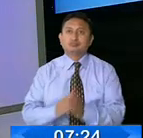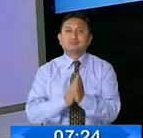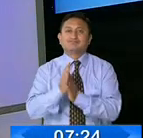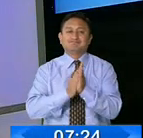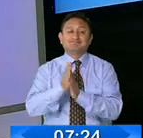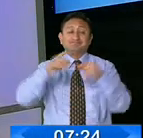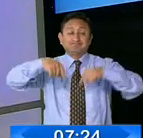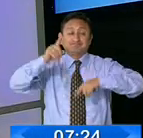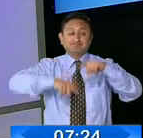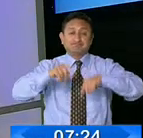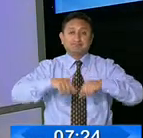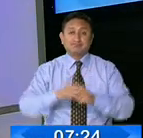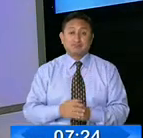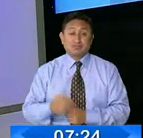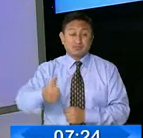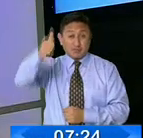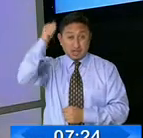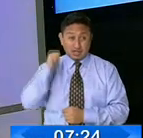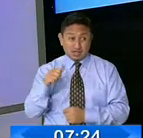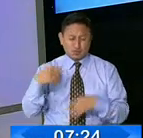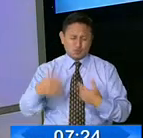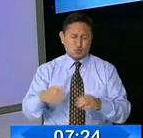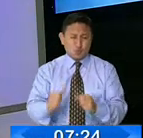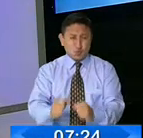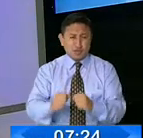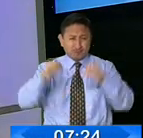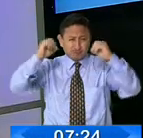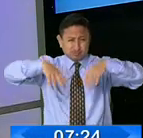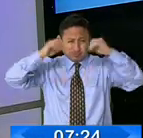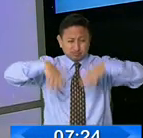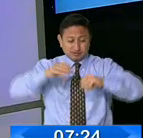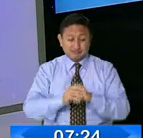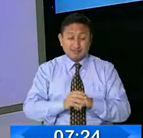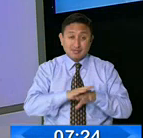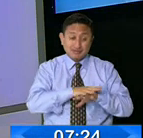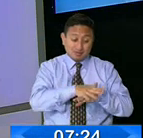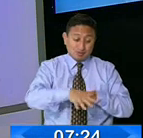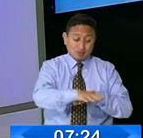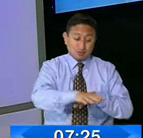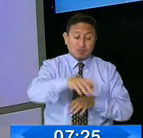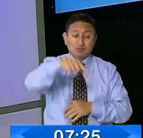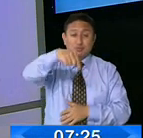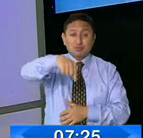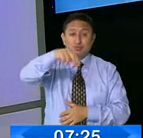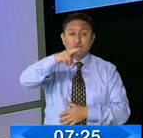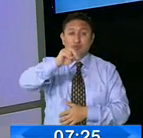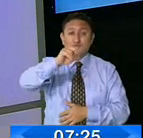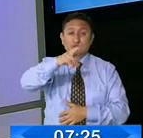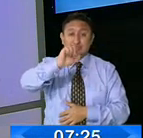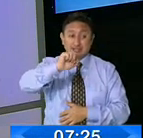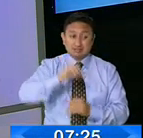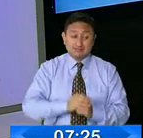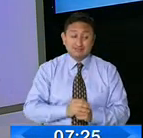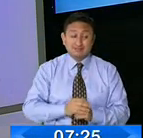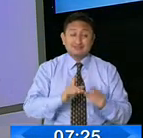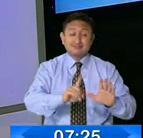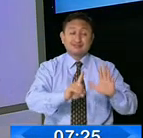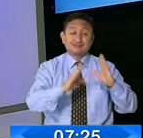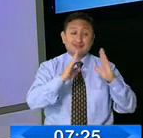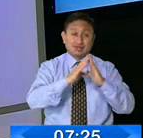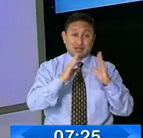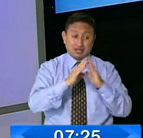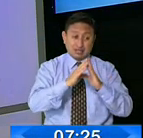Y es que, amigos queridos, la fuerte lluvia de este día miércoles provocó el desbordamiento del río Quinche, afectando a 6 viviendas en la parroquia